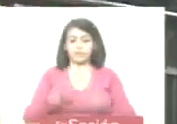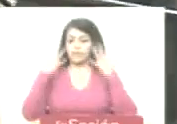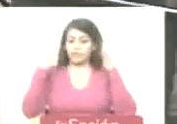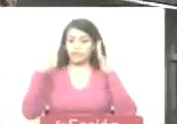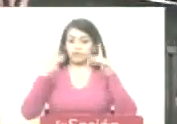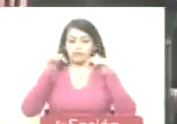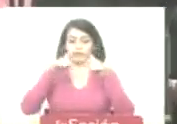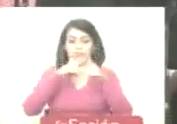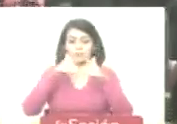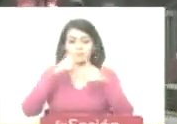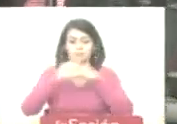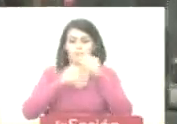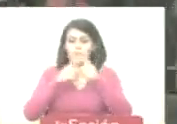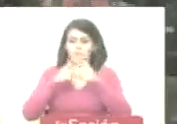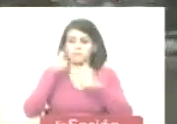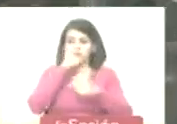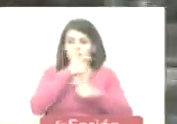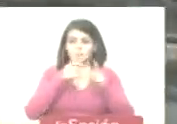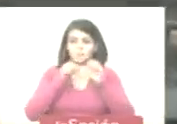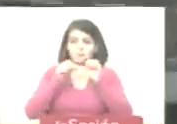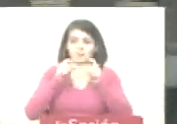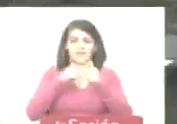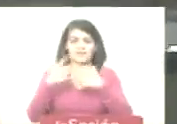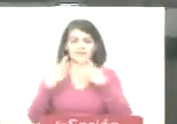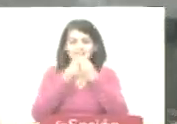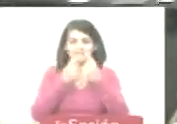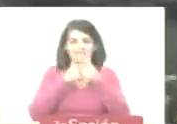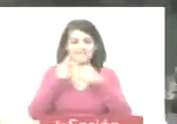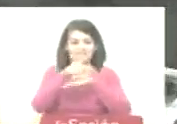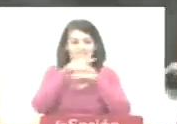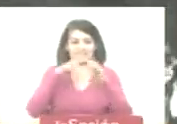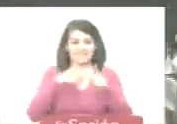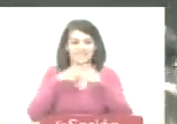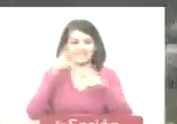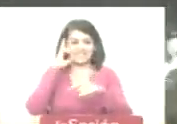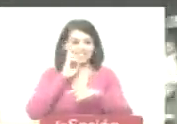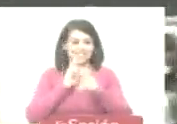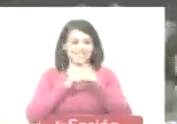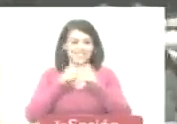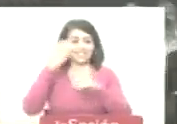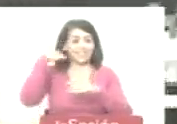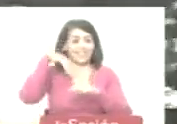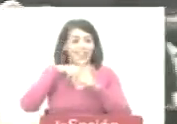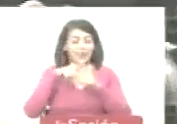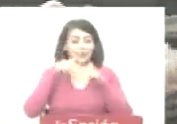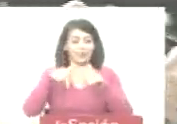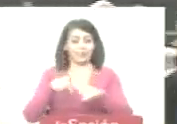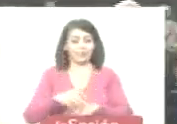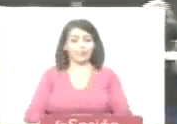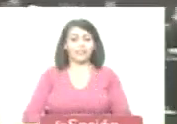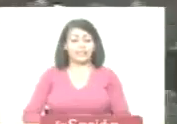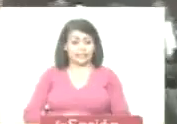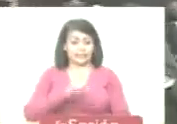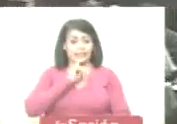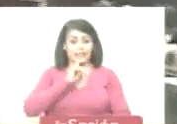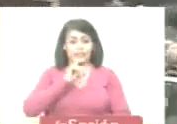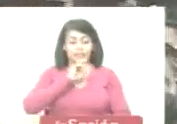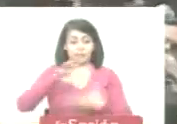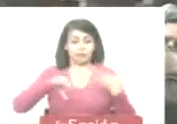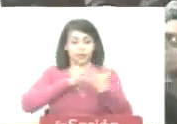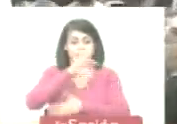Es por eso que el pueblo se mantiene junto al gobierno bolivariano. Y a pesar de esa brutal crisis